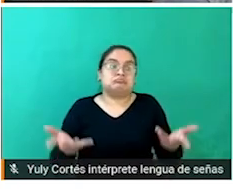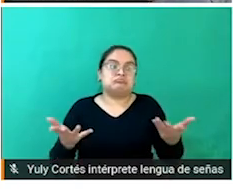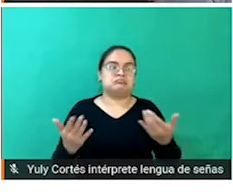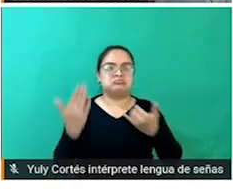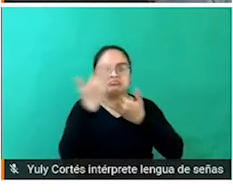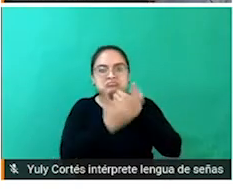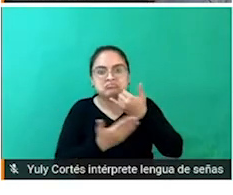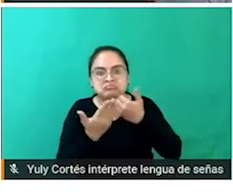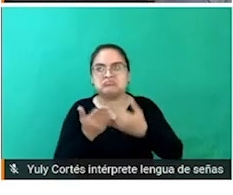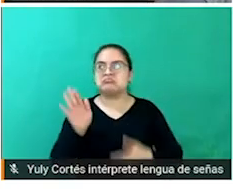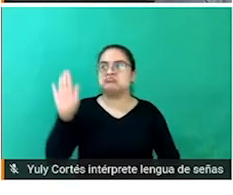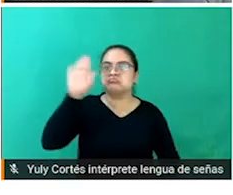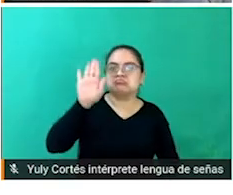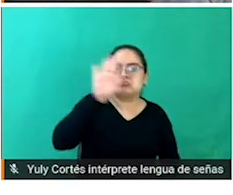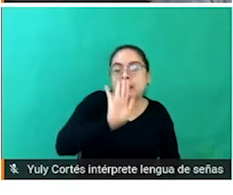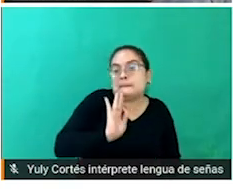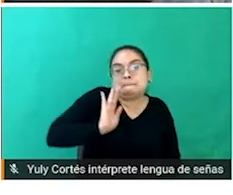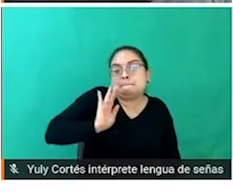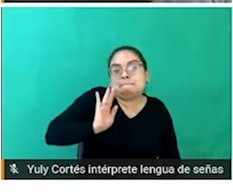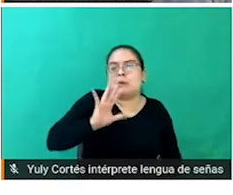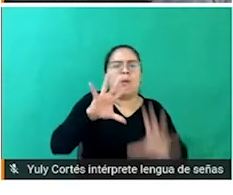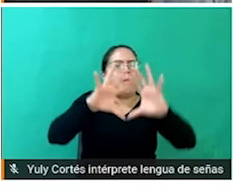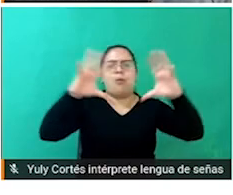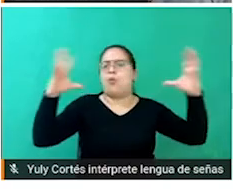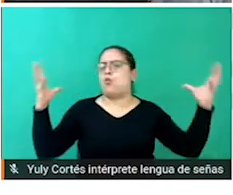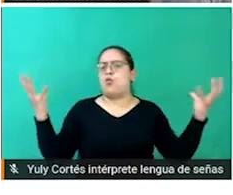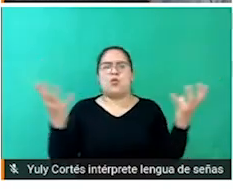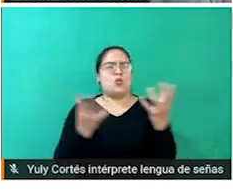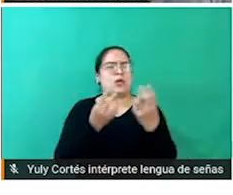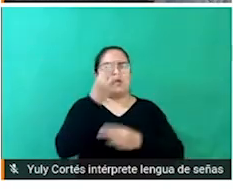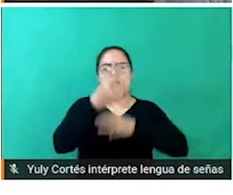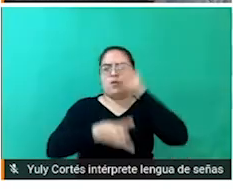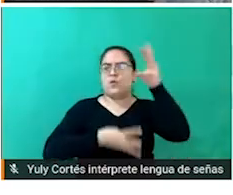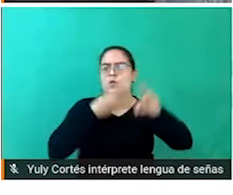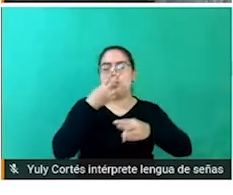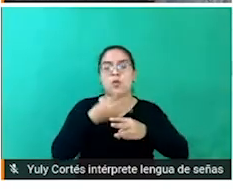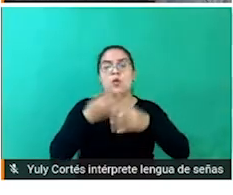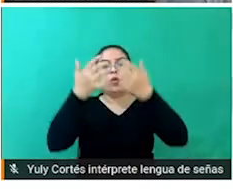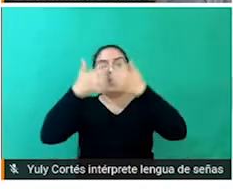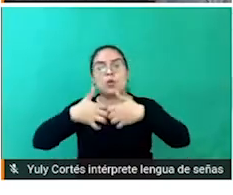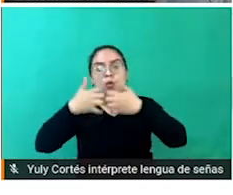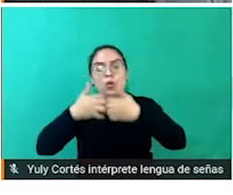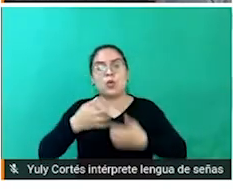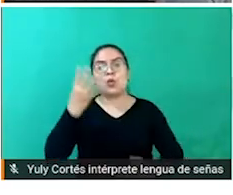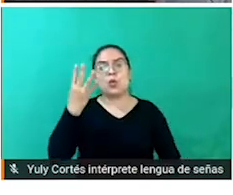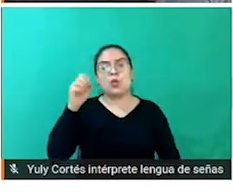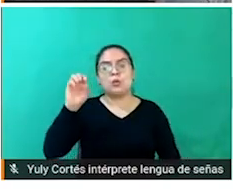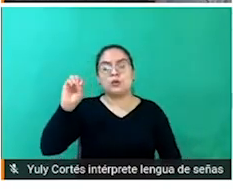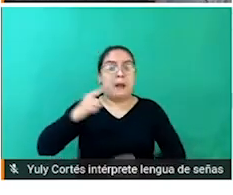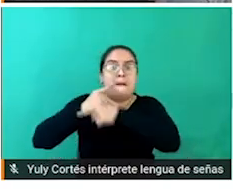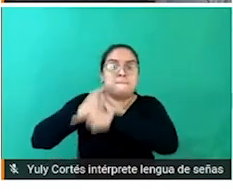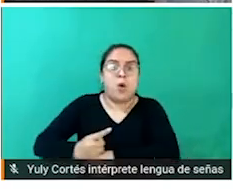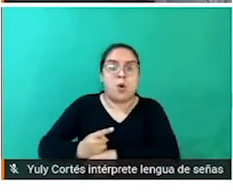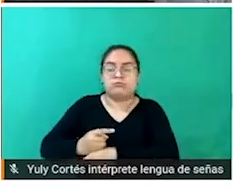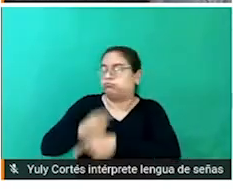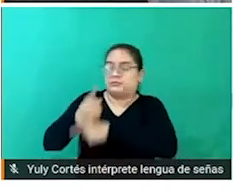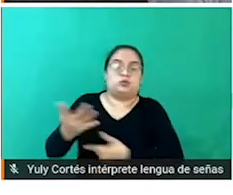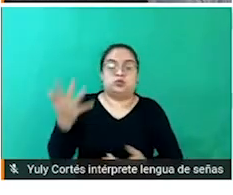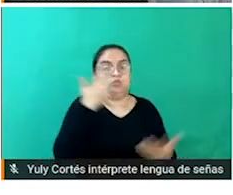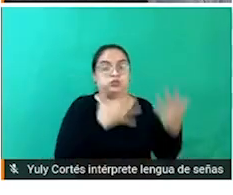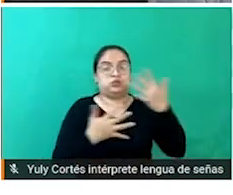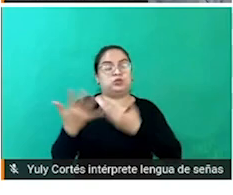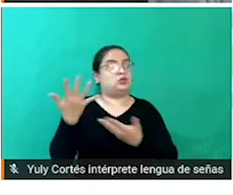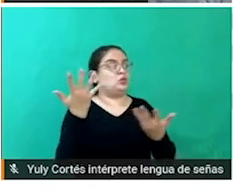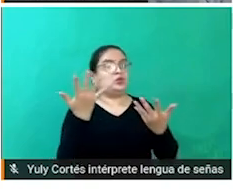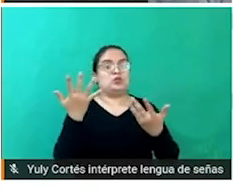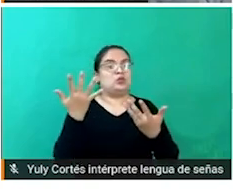o local, no, es un tema mundial. La industria 4.0 ha llegado rápidamente y no nos ha dado tiempo realmente de